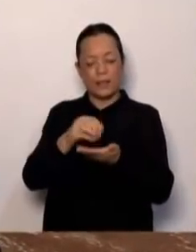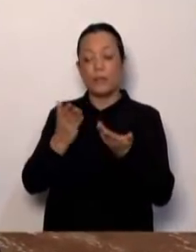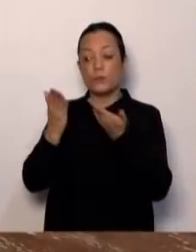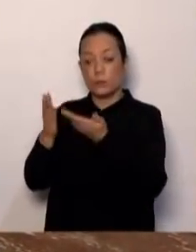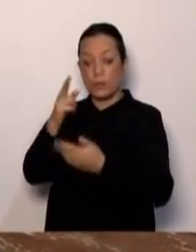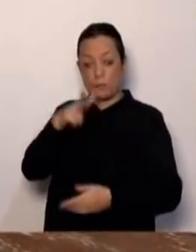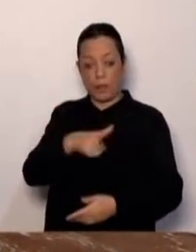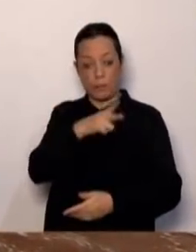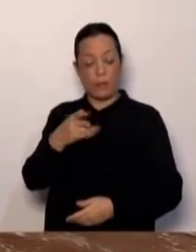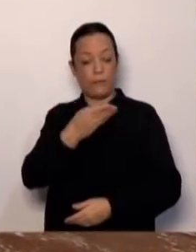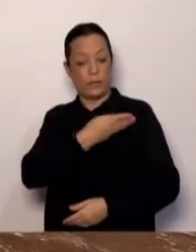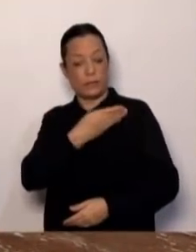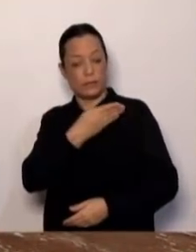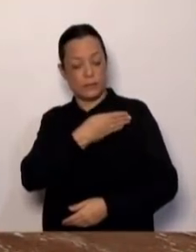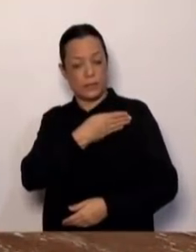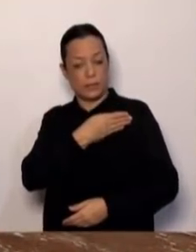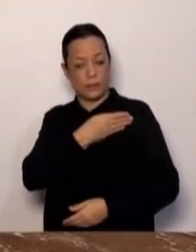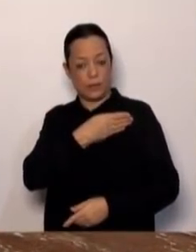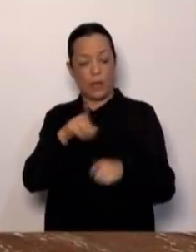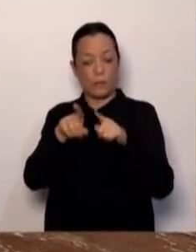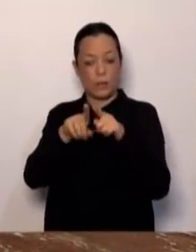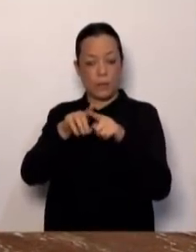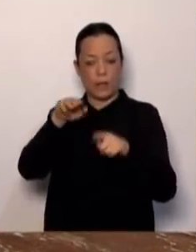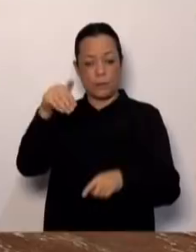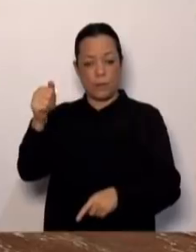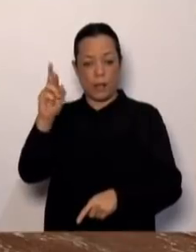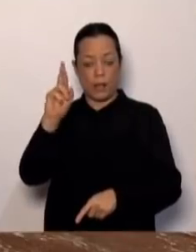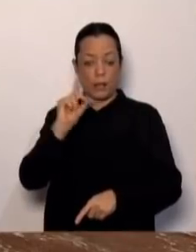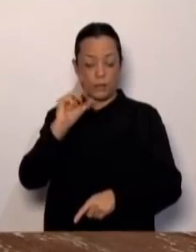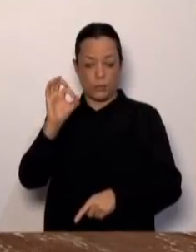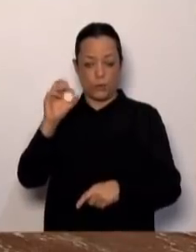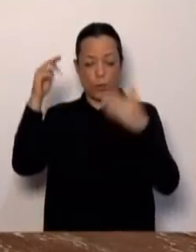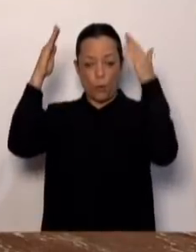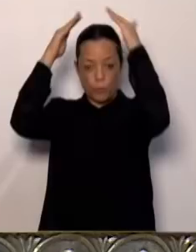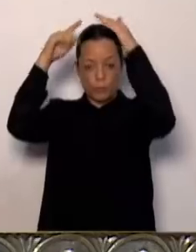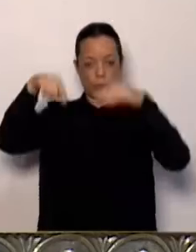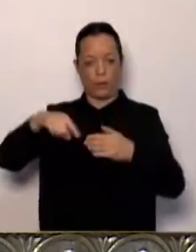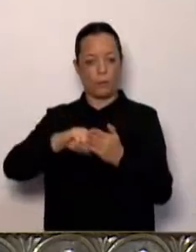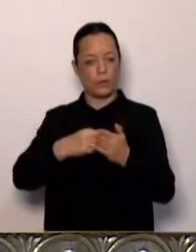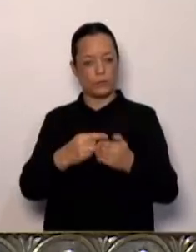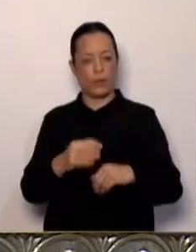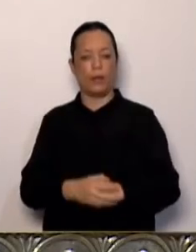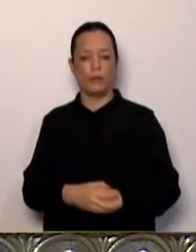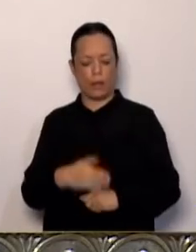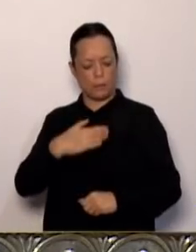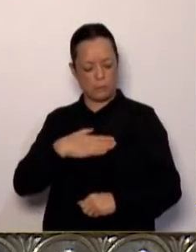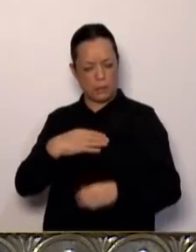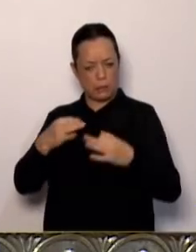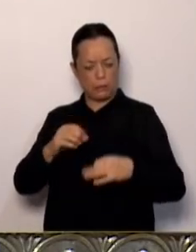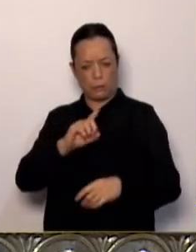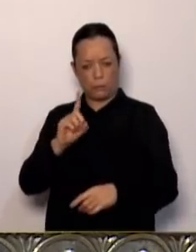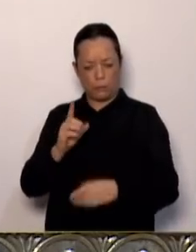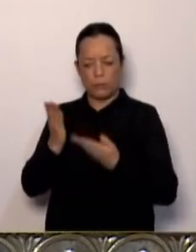Papa Francisco, a mi hermano Mario, obispo de esta iglesia de Buenos Aires, a mi indigno servidor